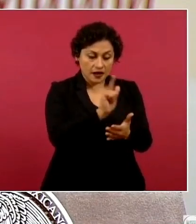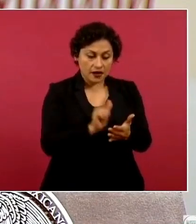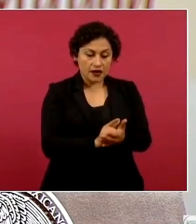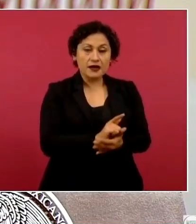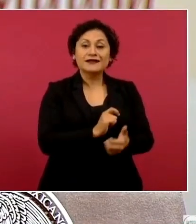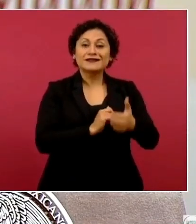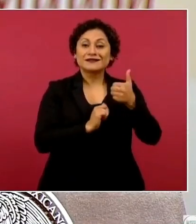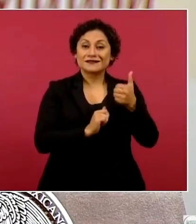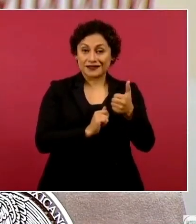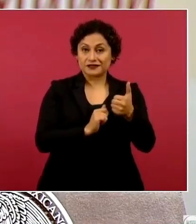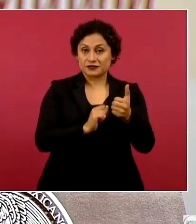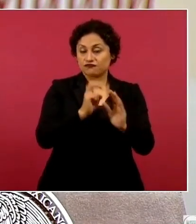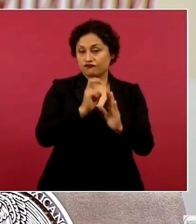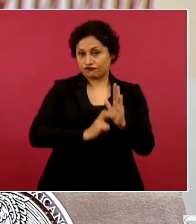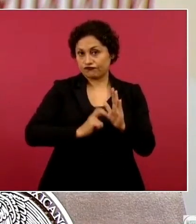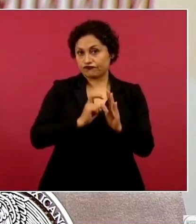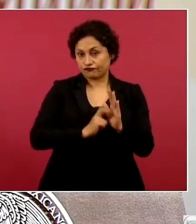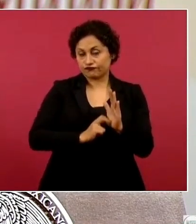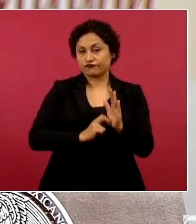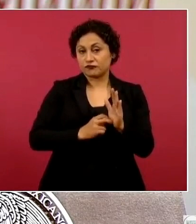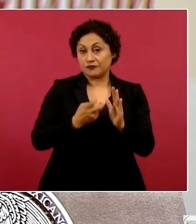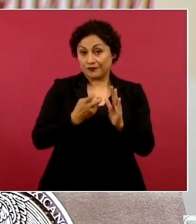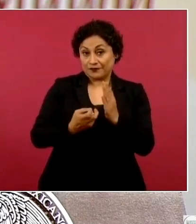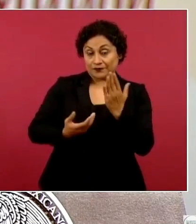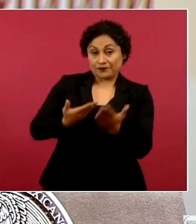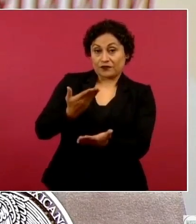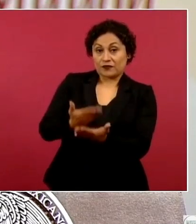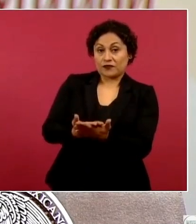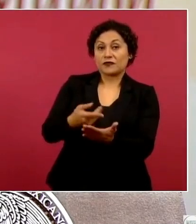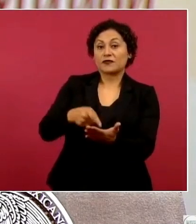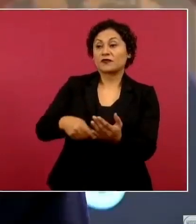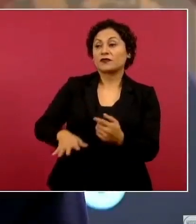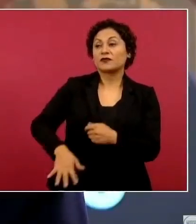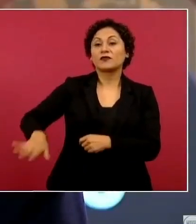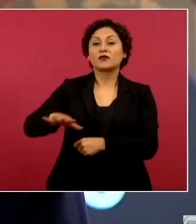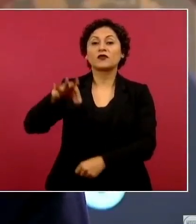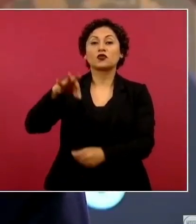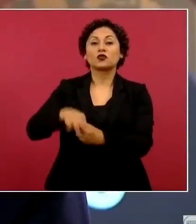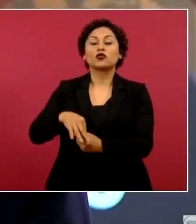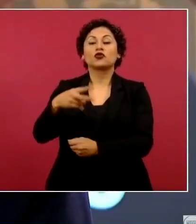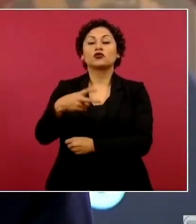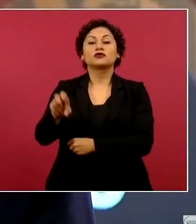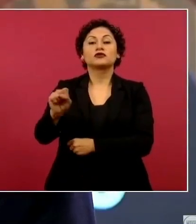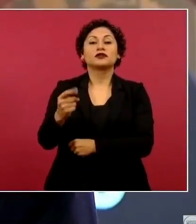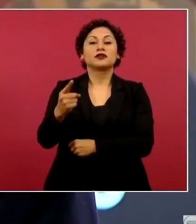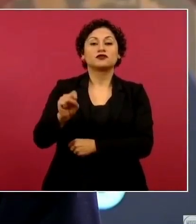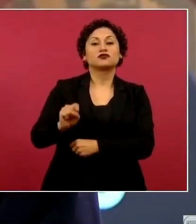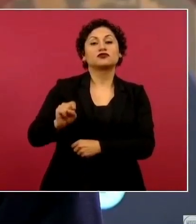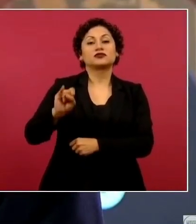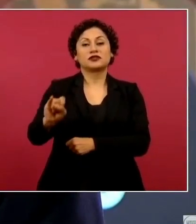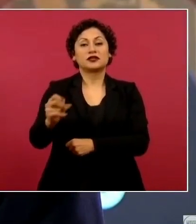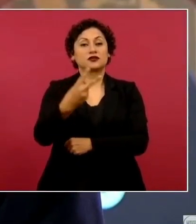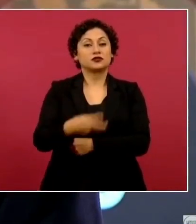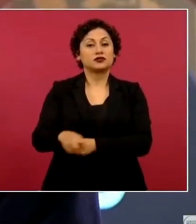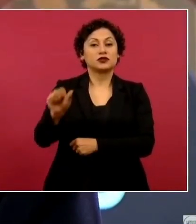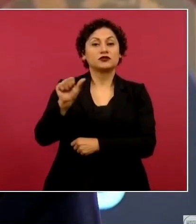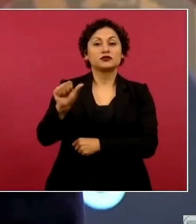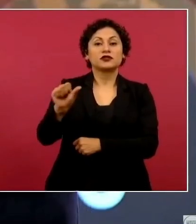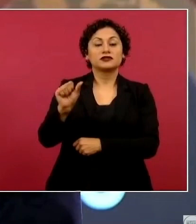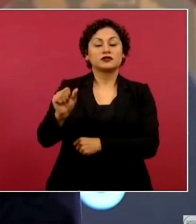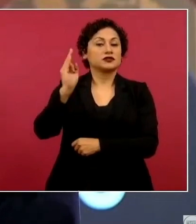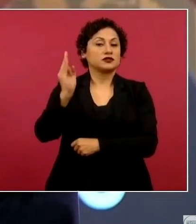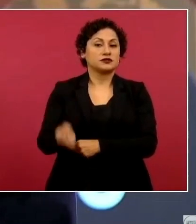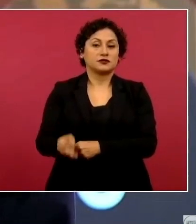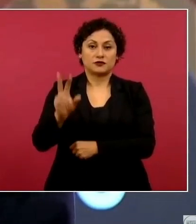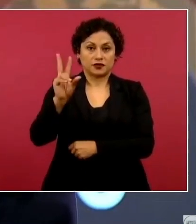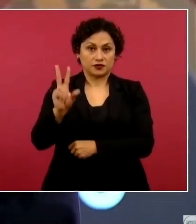finalmente esta iniciativa contó con doscientos sesenta y un votos a favor 216 votos en contra